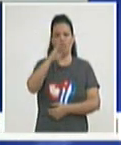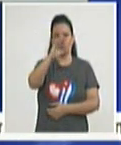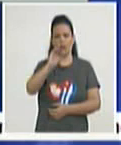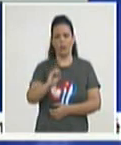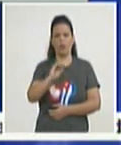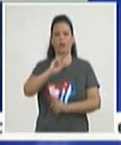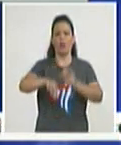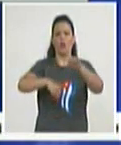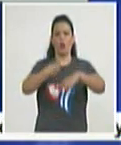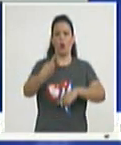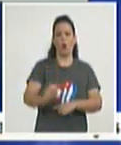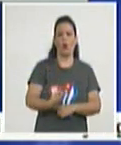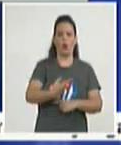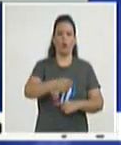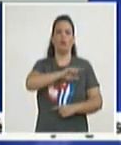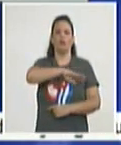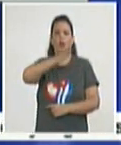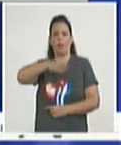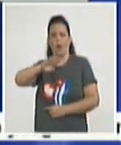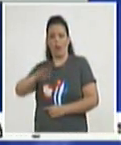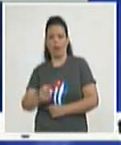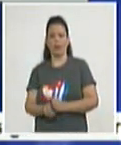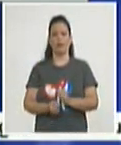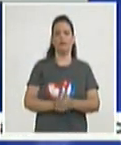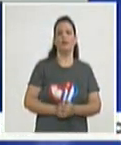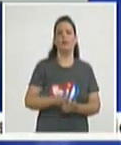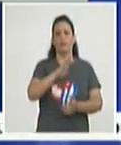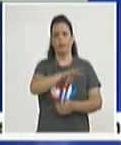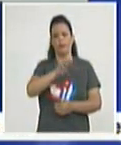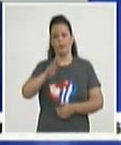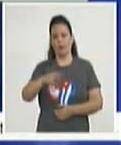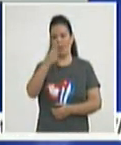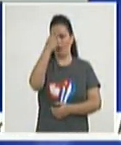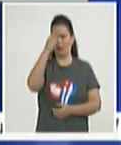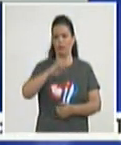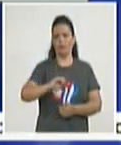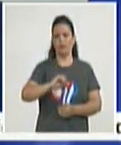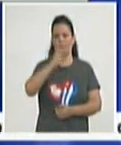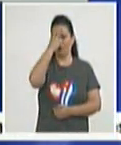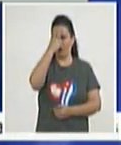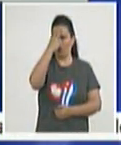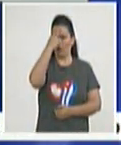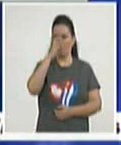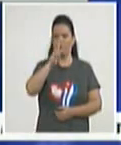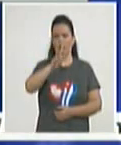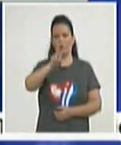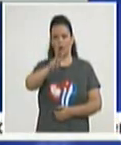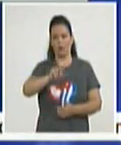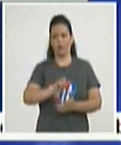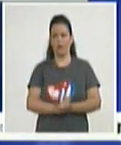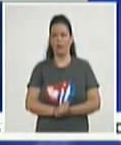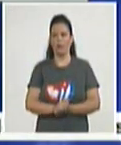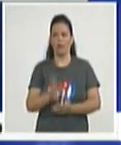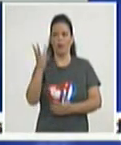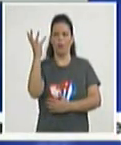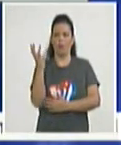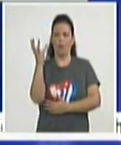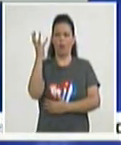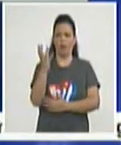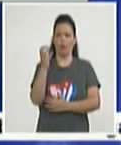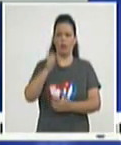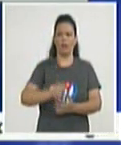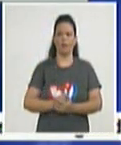42, Segundo Frente 33, San Luis 22, Mella 19, Guamá 15 y Songo La Maya